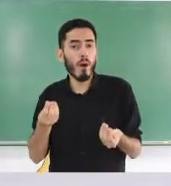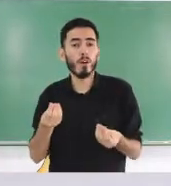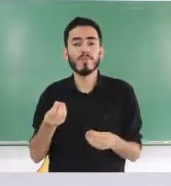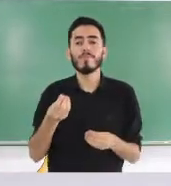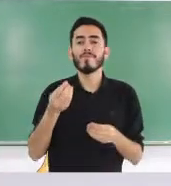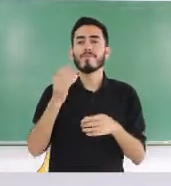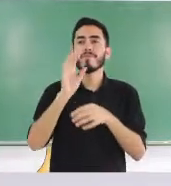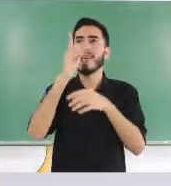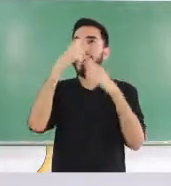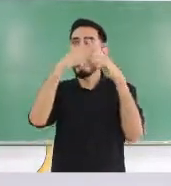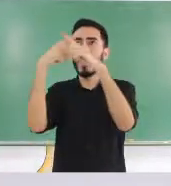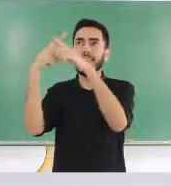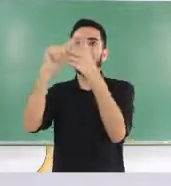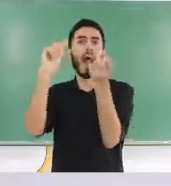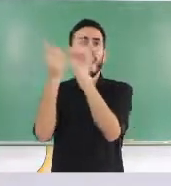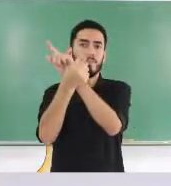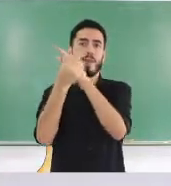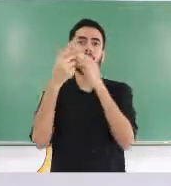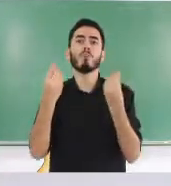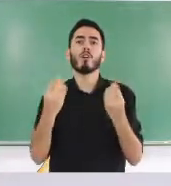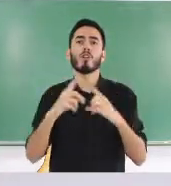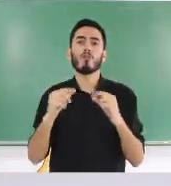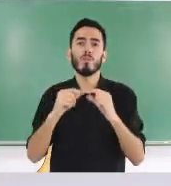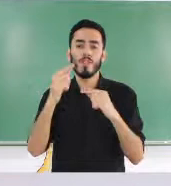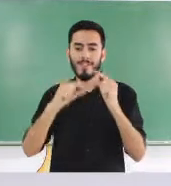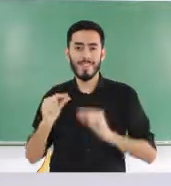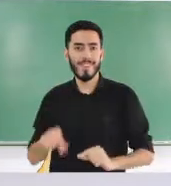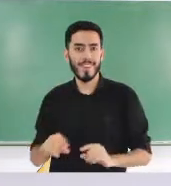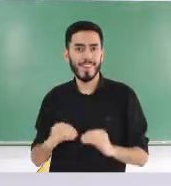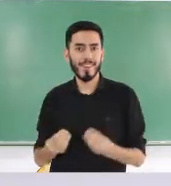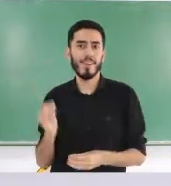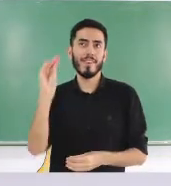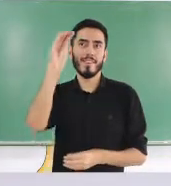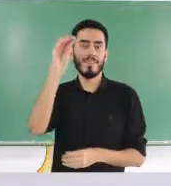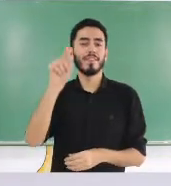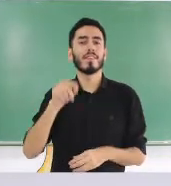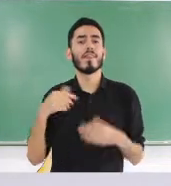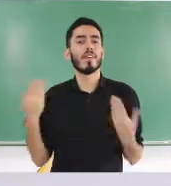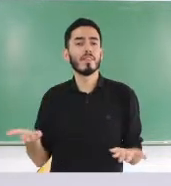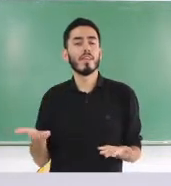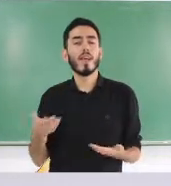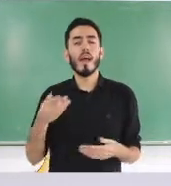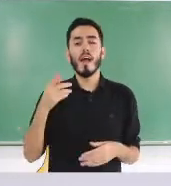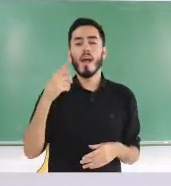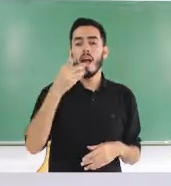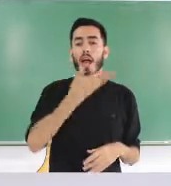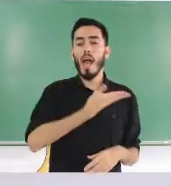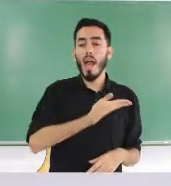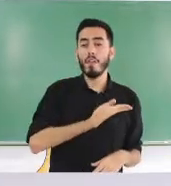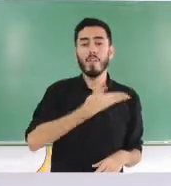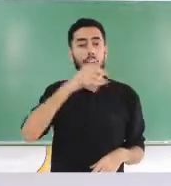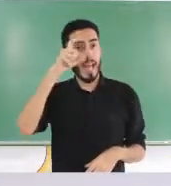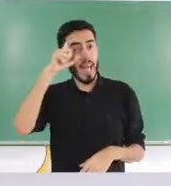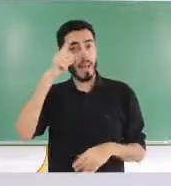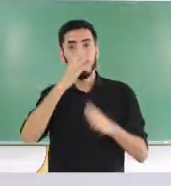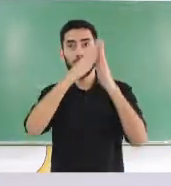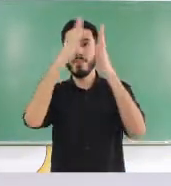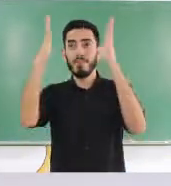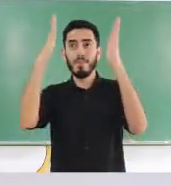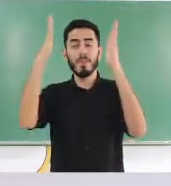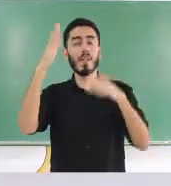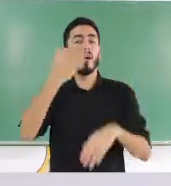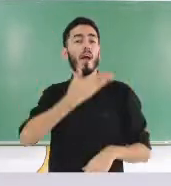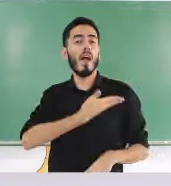teníamos en un principio. Entonces, nos quedaría determinado, FE, que es el primer segmento,